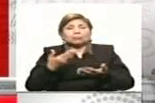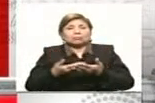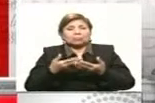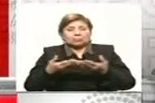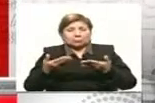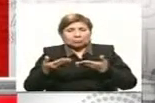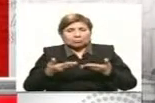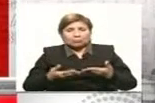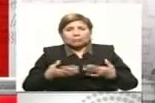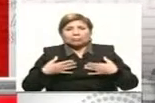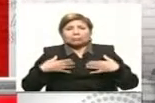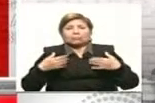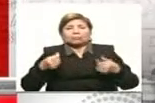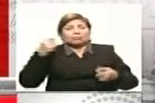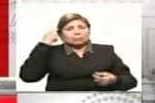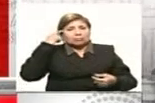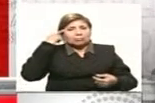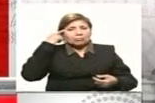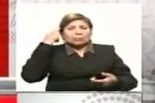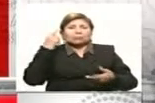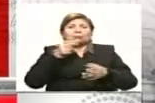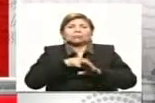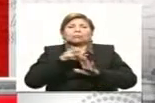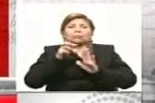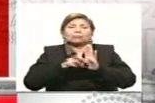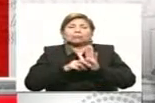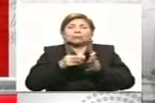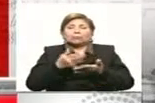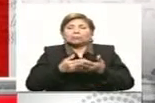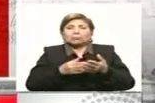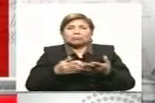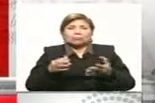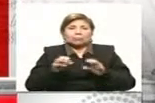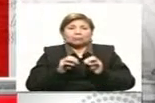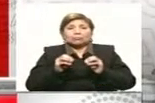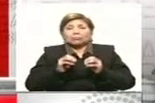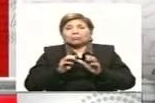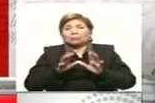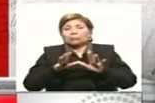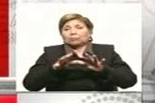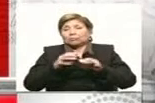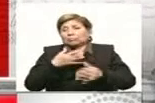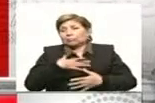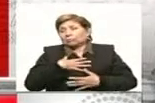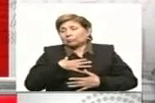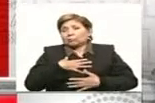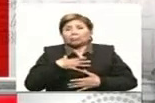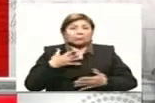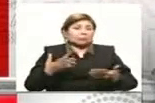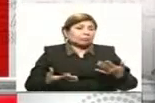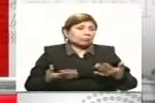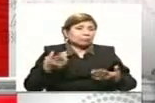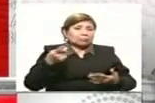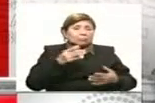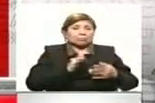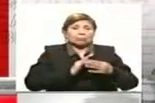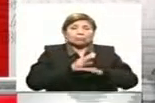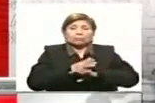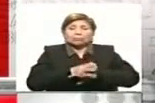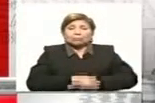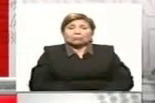y prevención en salud mental y en el programa de prevención y control del cáncer. También, señor ministro, por su